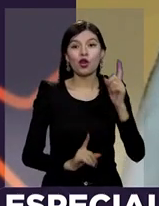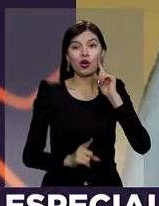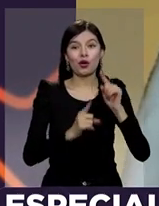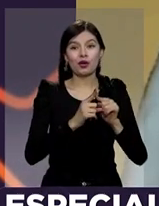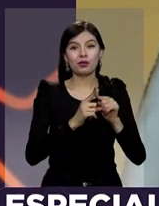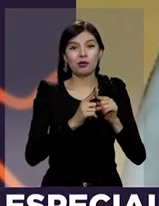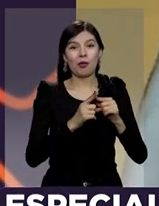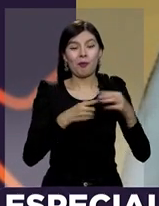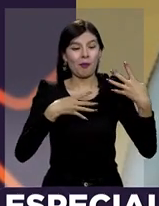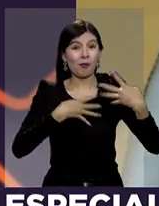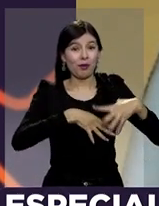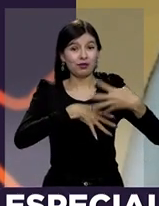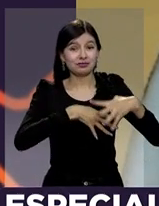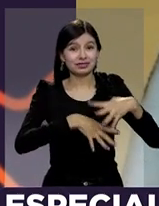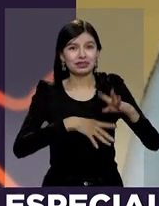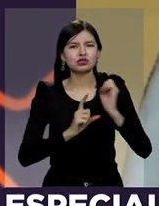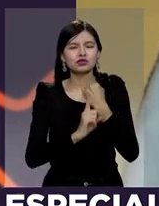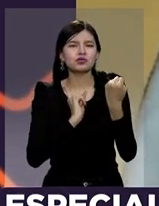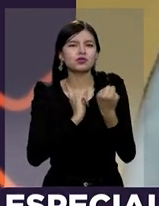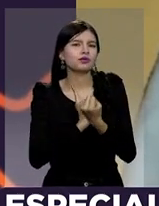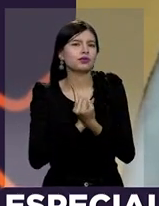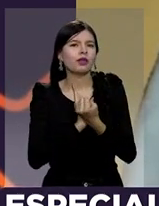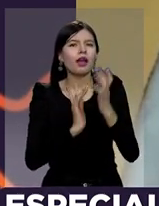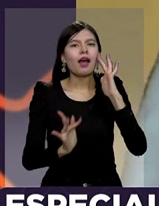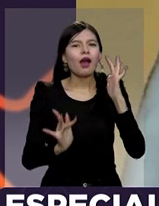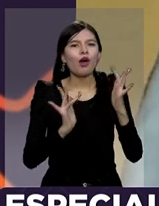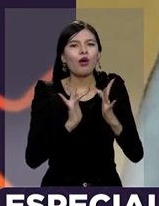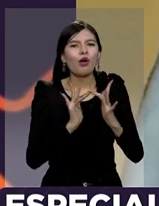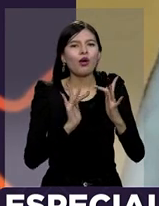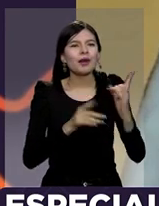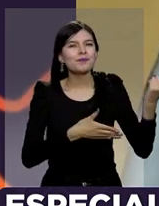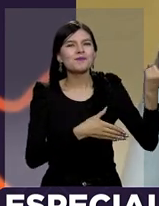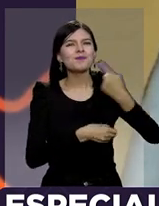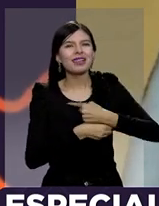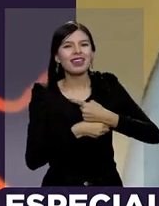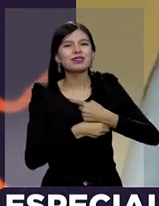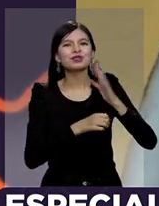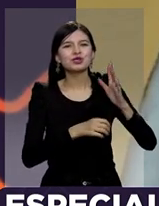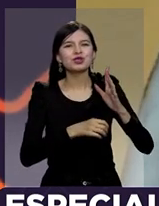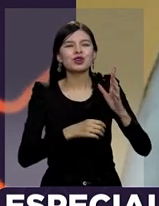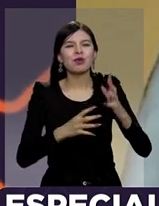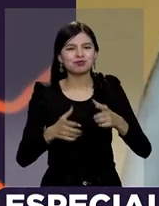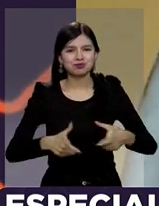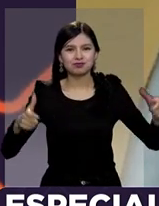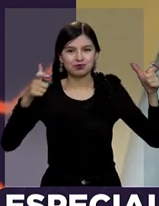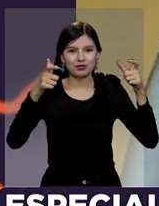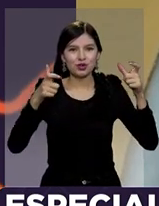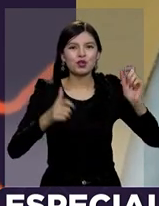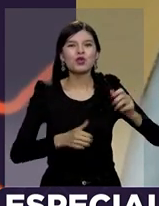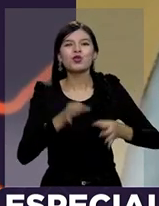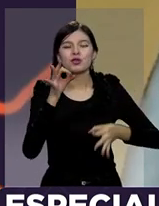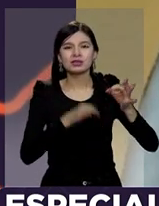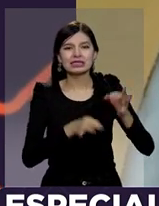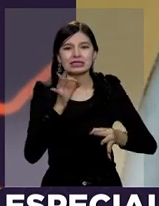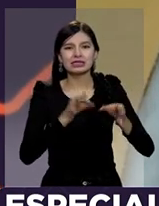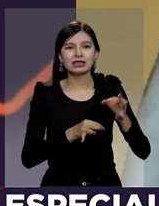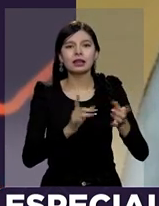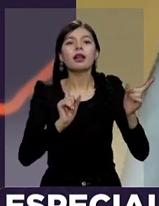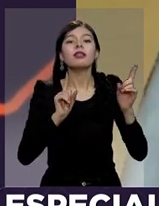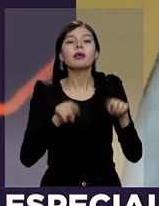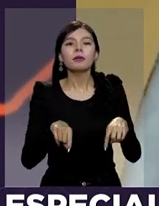reglamentar la protesta social de acuerdo a la sentencia de la Corte Suprema de Justicia, a los